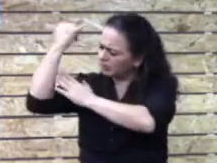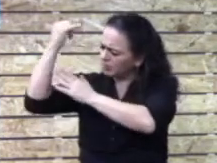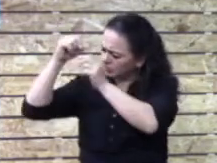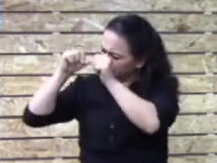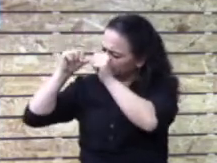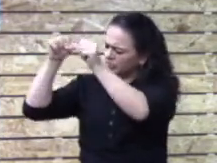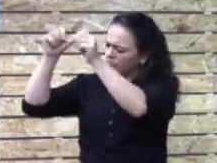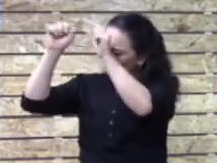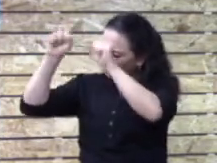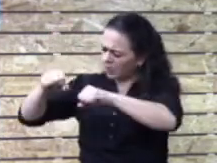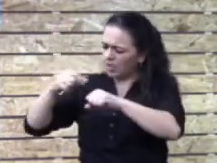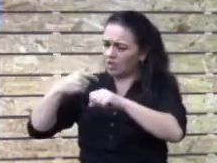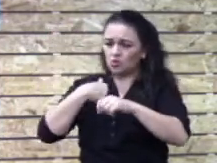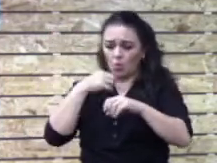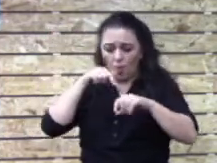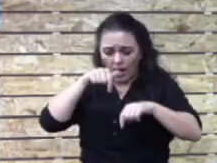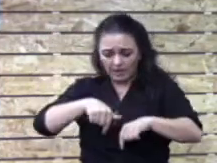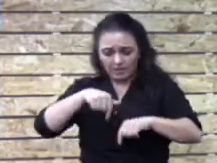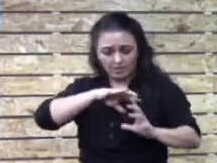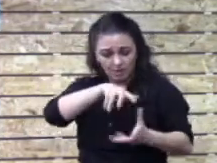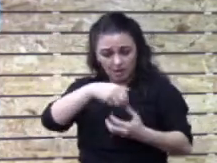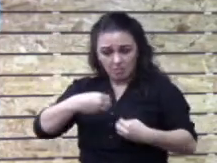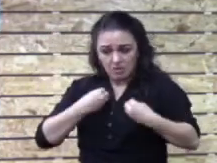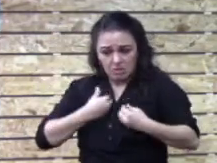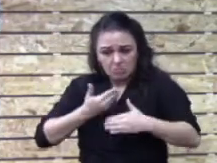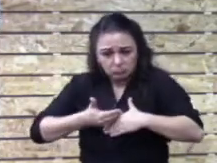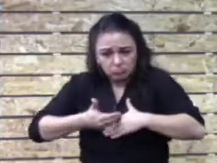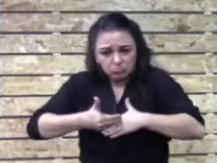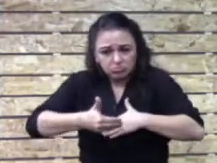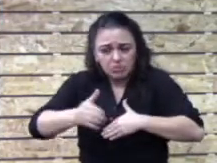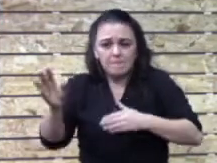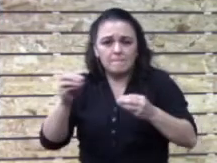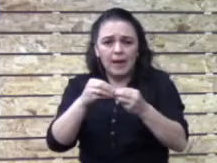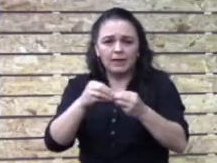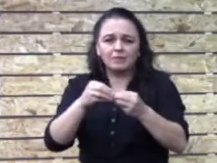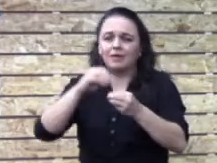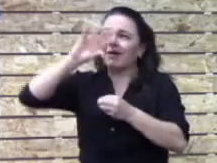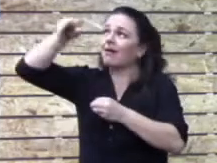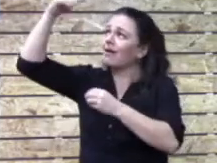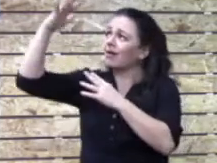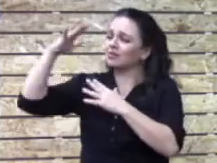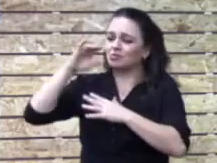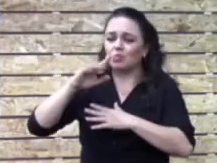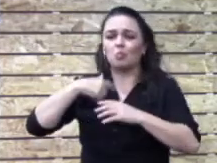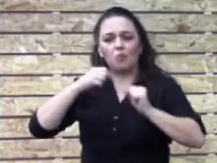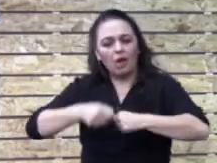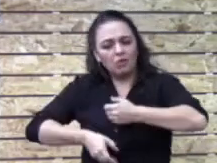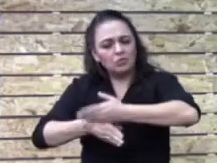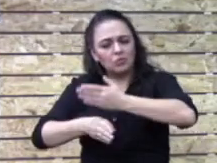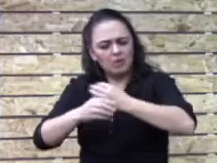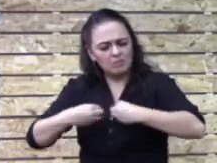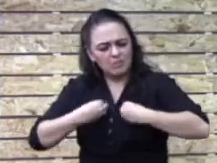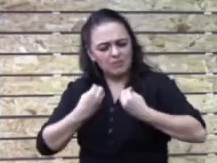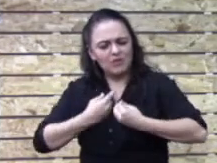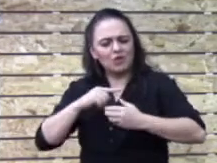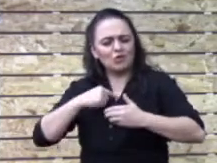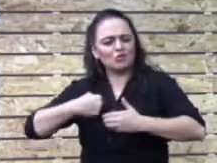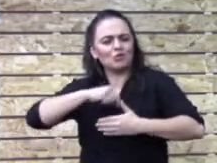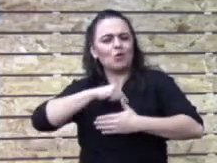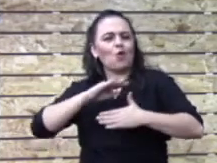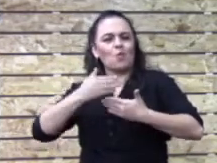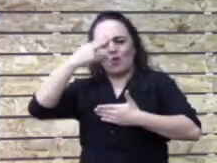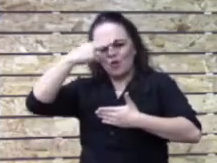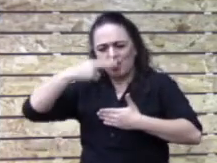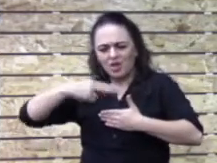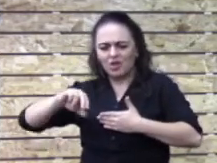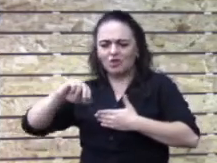por su gracia, serás siervo e hijo, hija amado y amada por el Señor. Si eres un creyente como